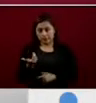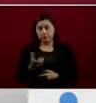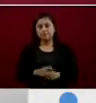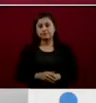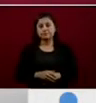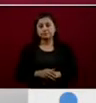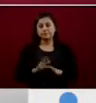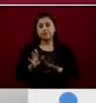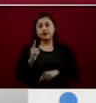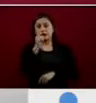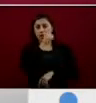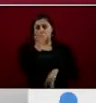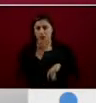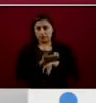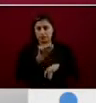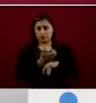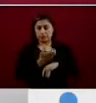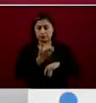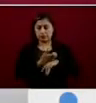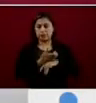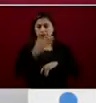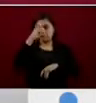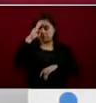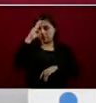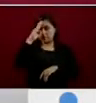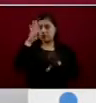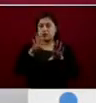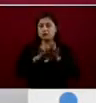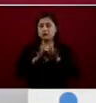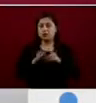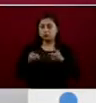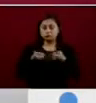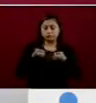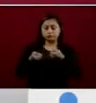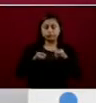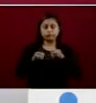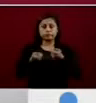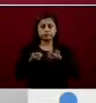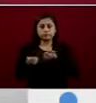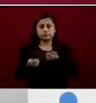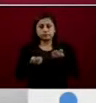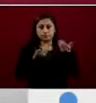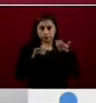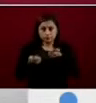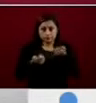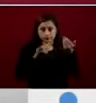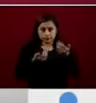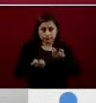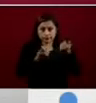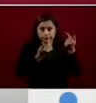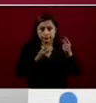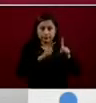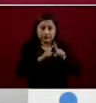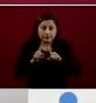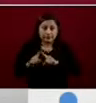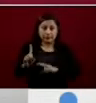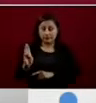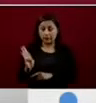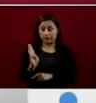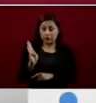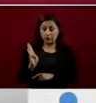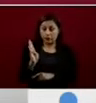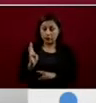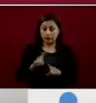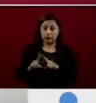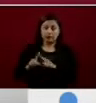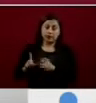el control de la producción y de la introducción en Estados Unidos de diferentes tipos de droga, en particular el